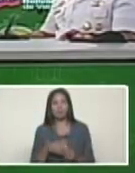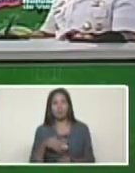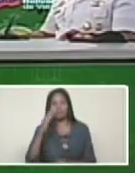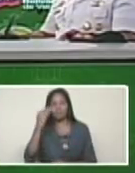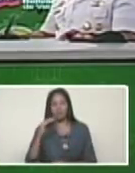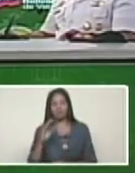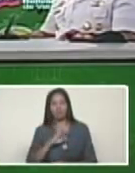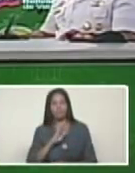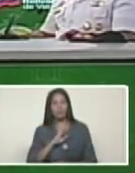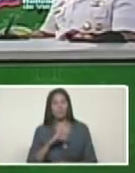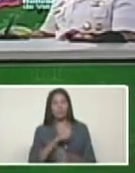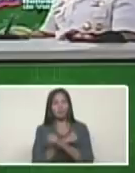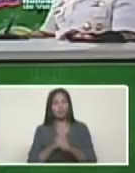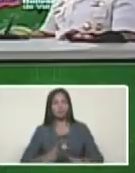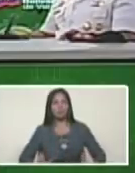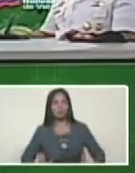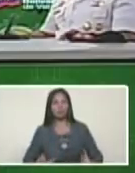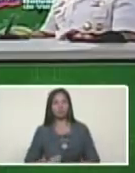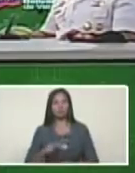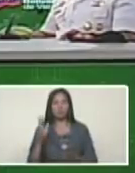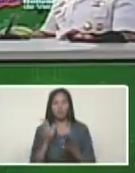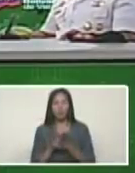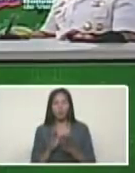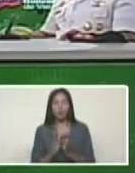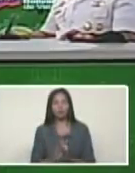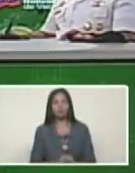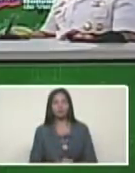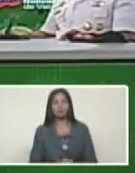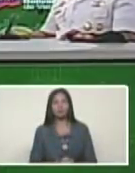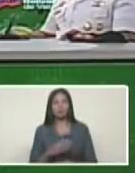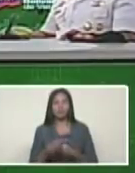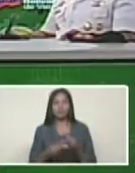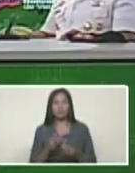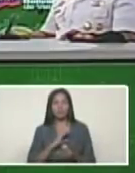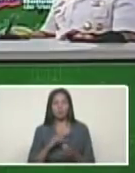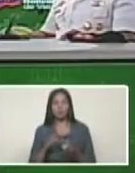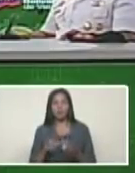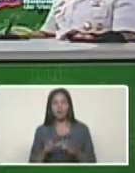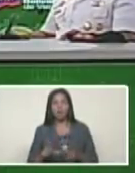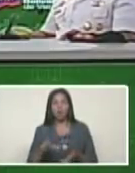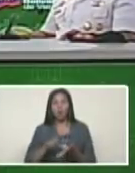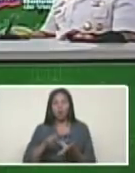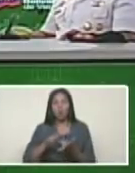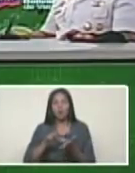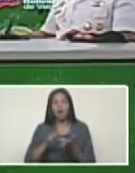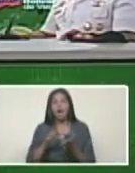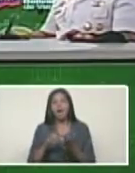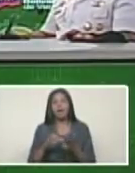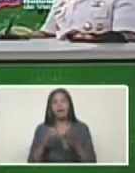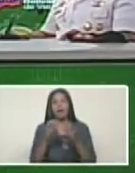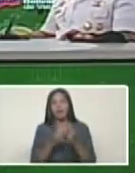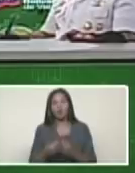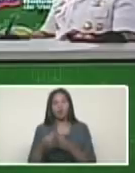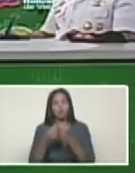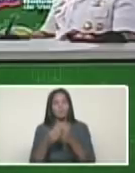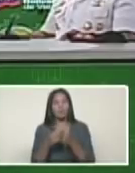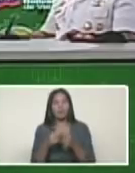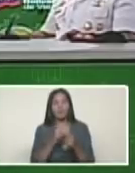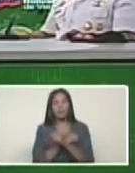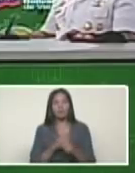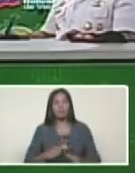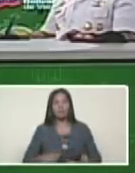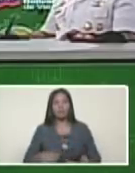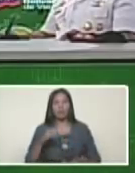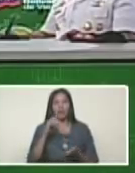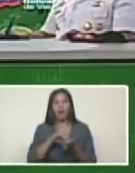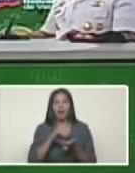Fuerza Armada Nacional Bolivariana, aprobar la creación de la zona económica especial número 1 del Estado